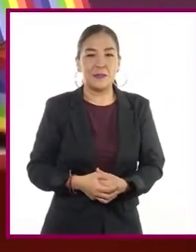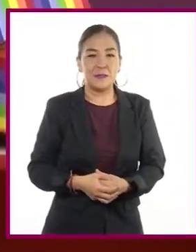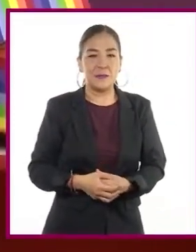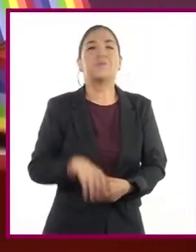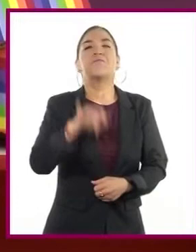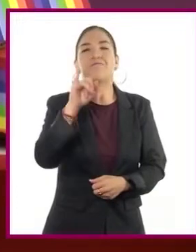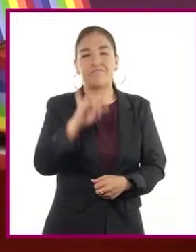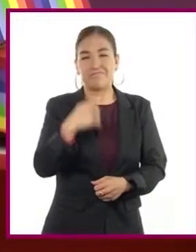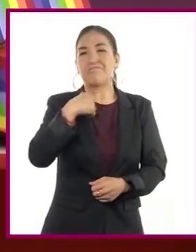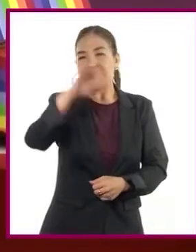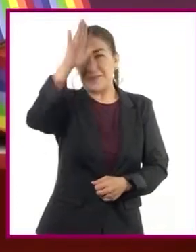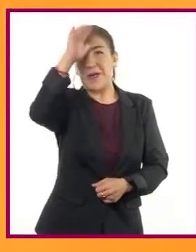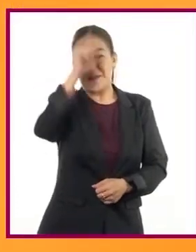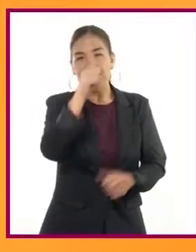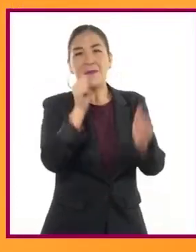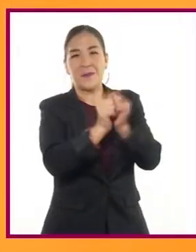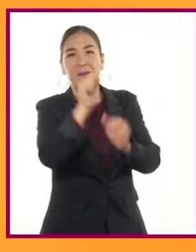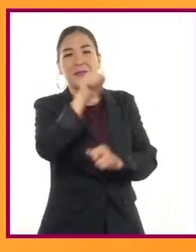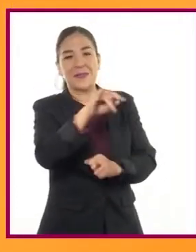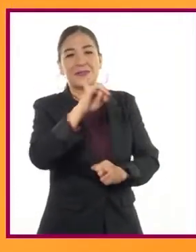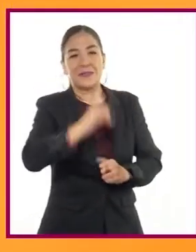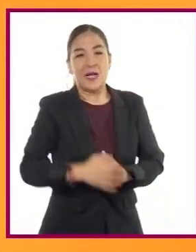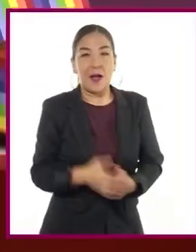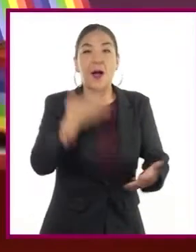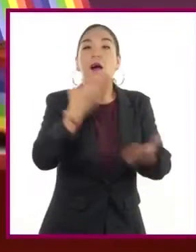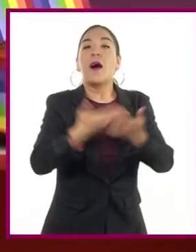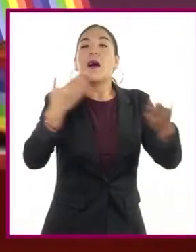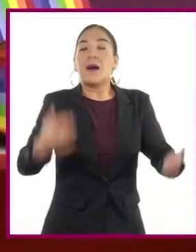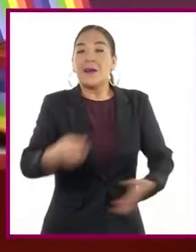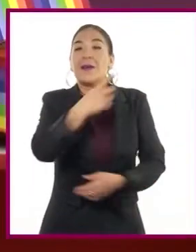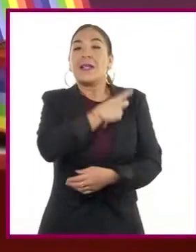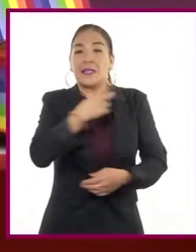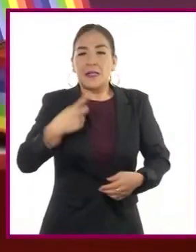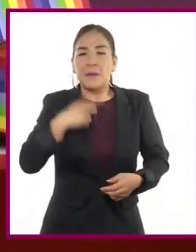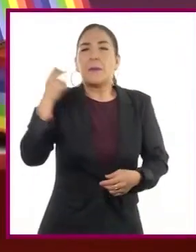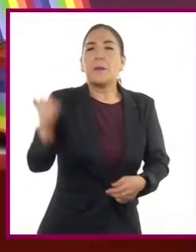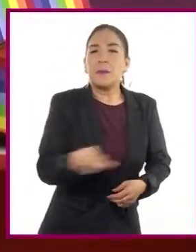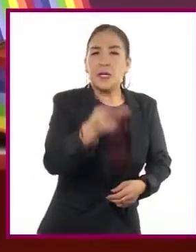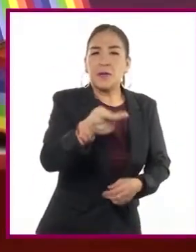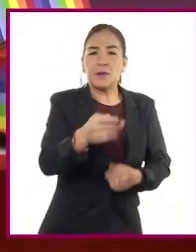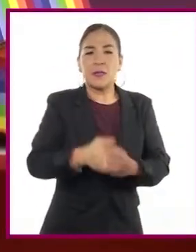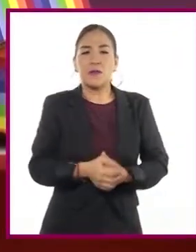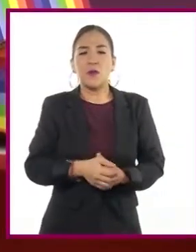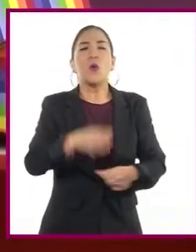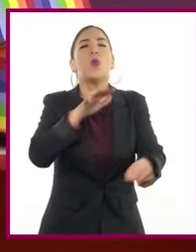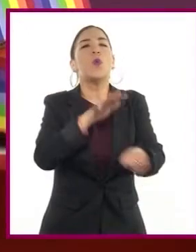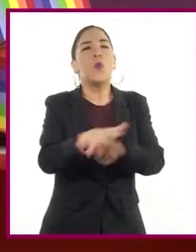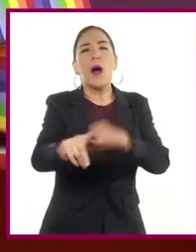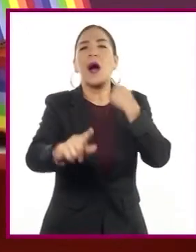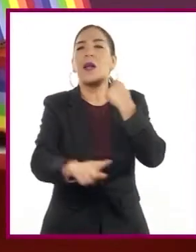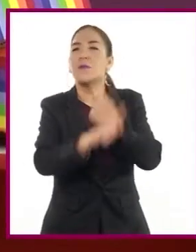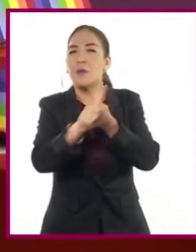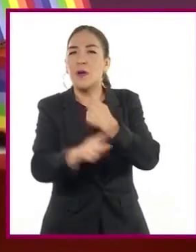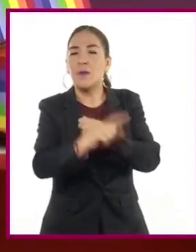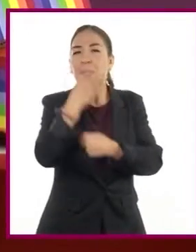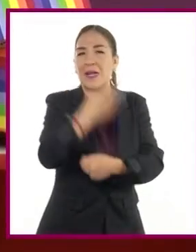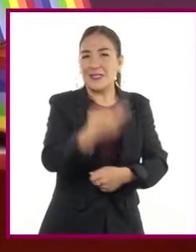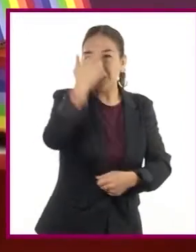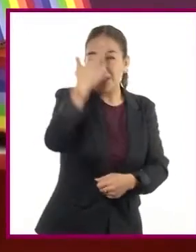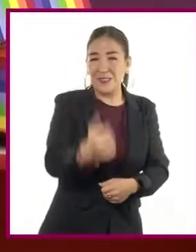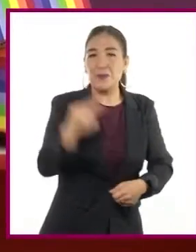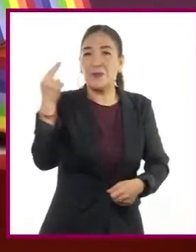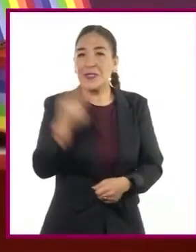Estoy completamente de acuerdo. Ahora debemos preguntarnos cuál es el problema que se deriva de